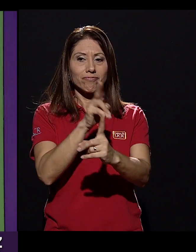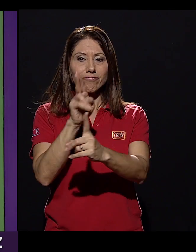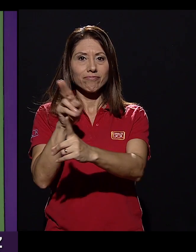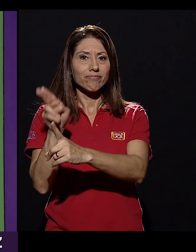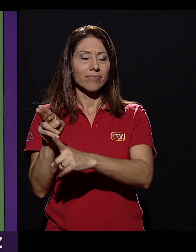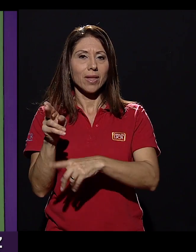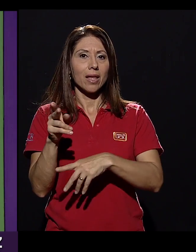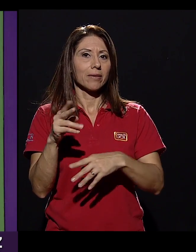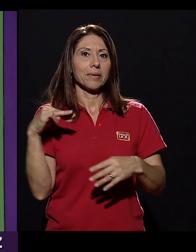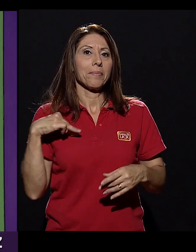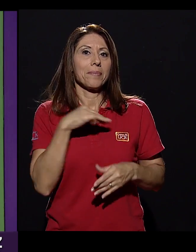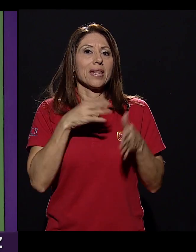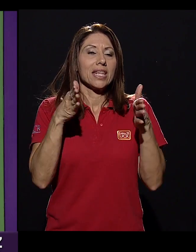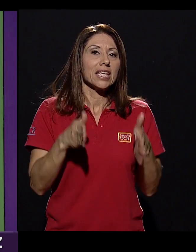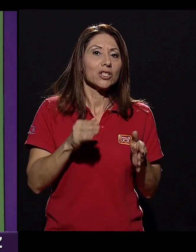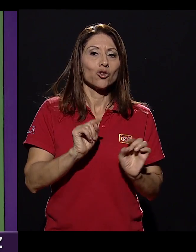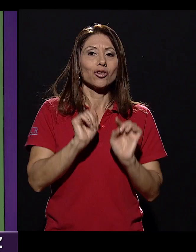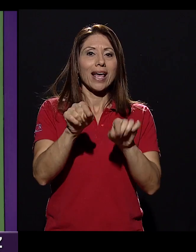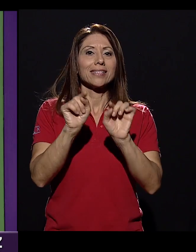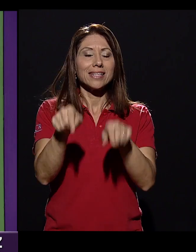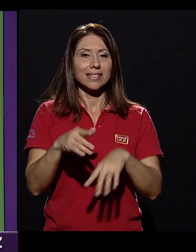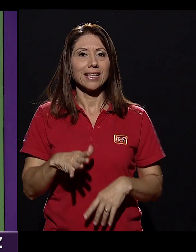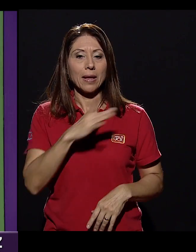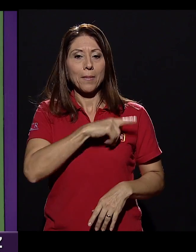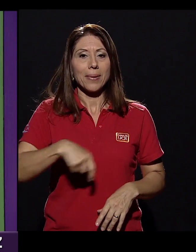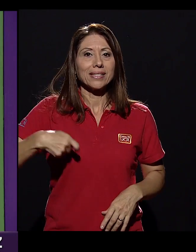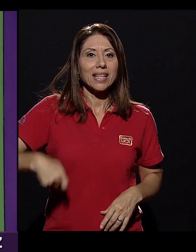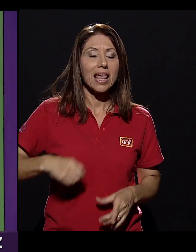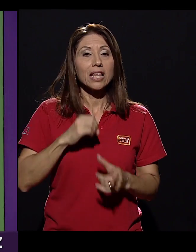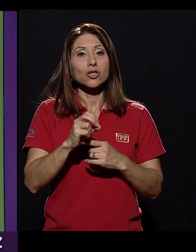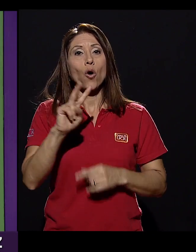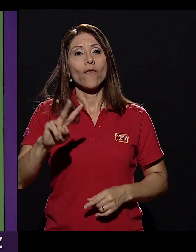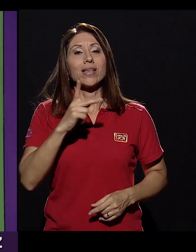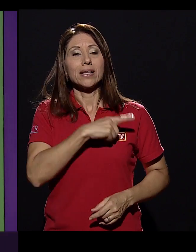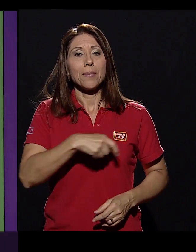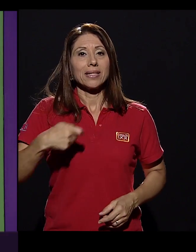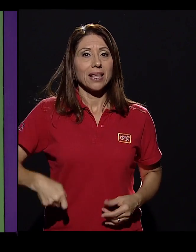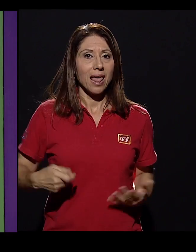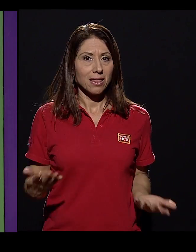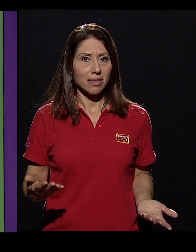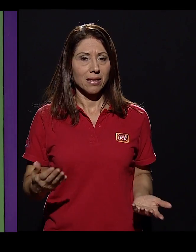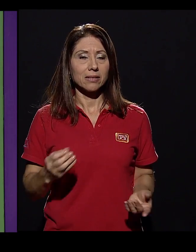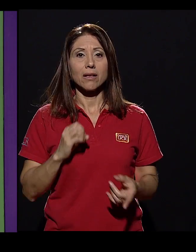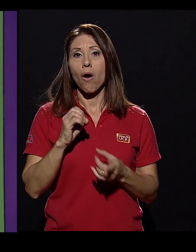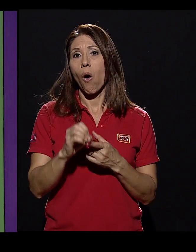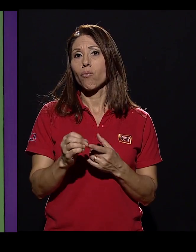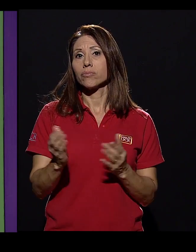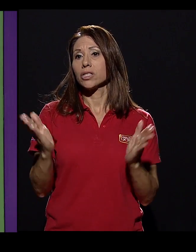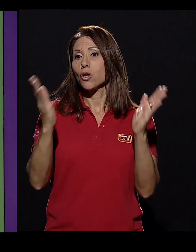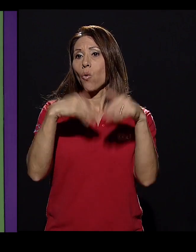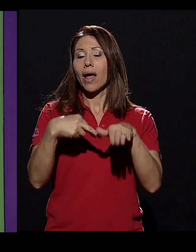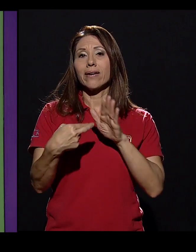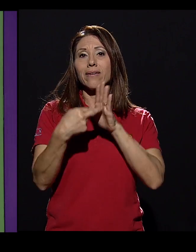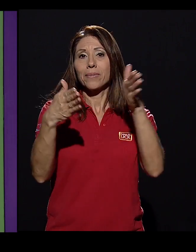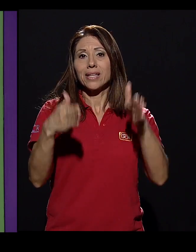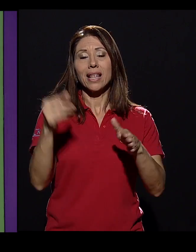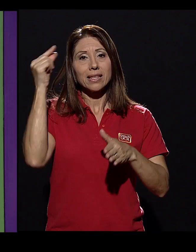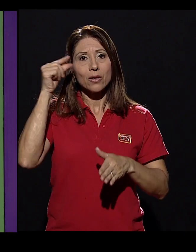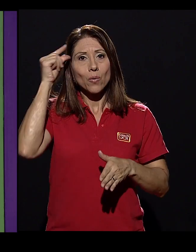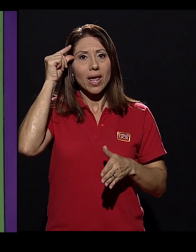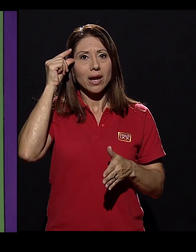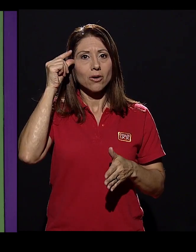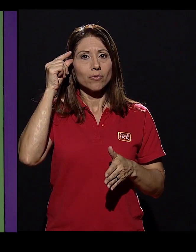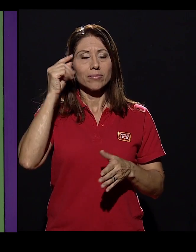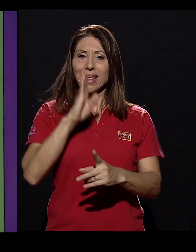los no sé, los ministros que asisten, los presidentes, vicepresidentes o en ausencia de delegaciones de